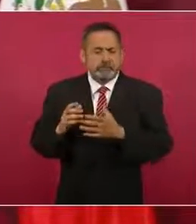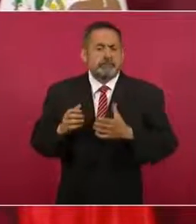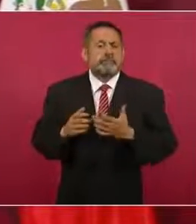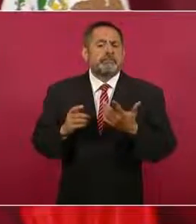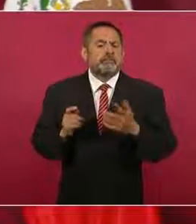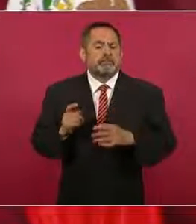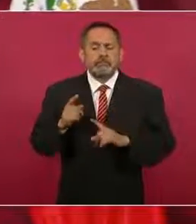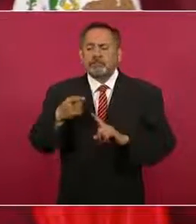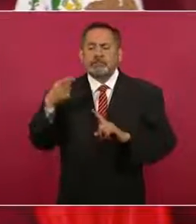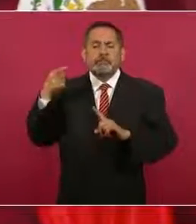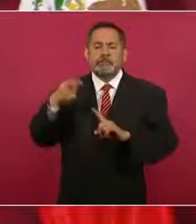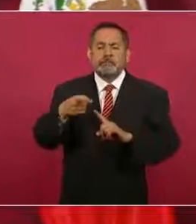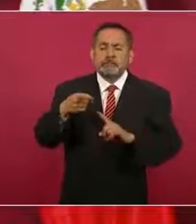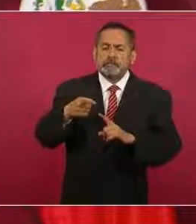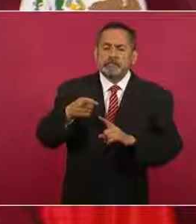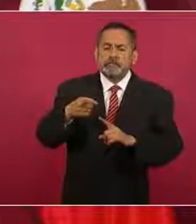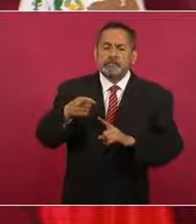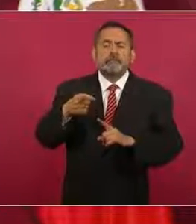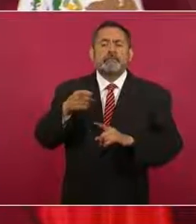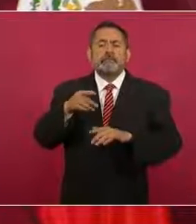la salud,